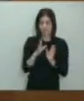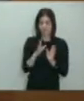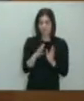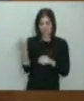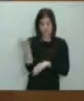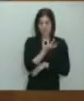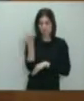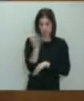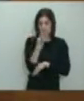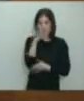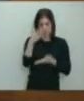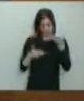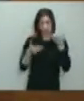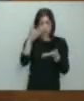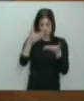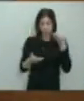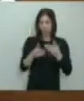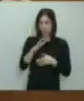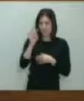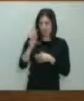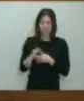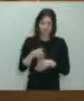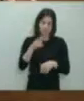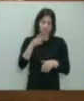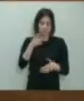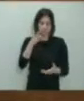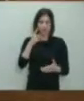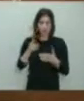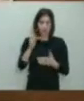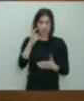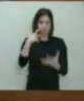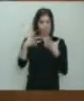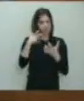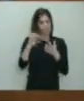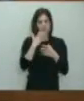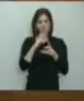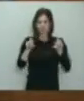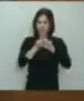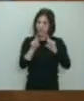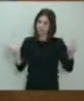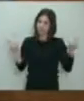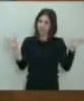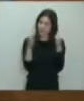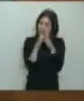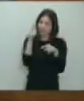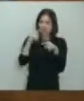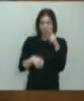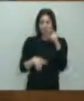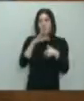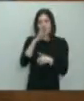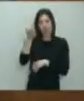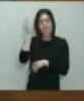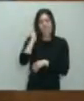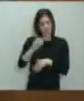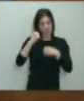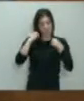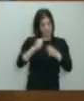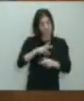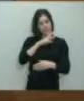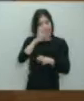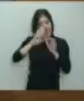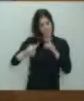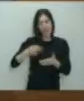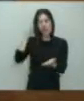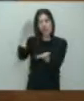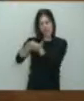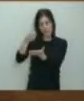de absoluta justicia, sobre todo con las pequeñas y medianas empresas que han sufrido los incontables incumplimientos de la